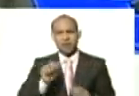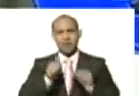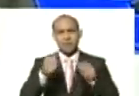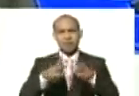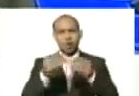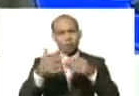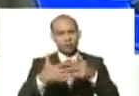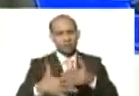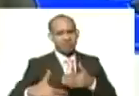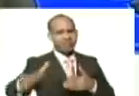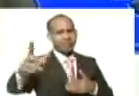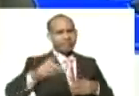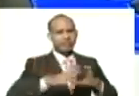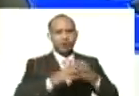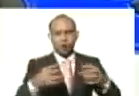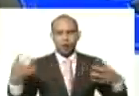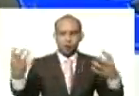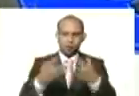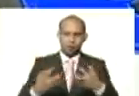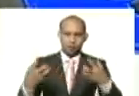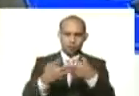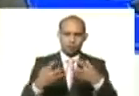todo de esta etapa.